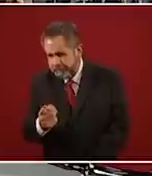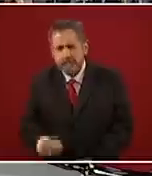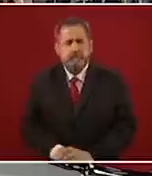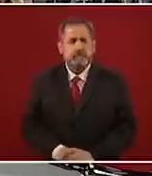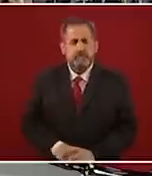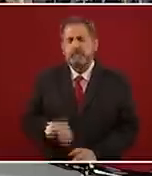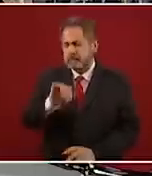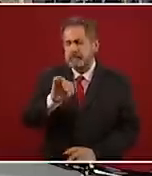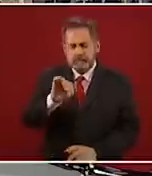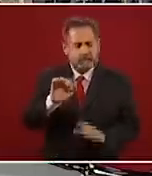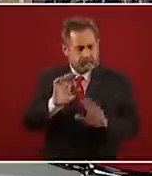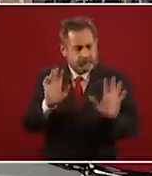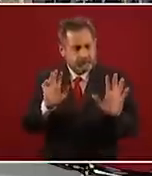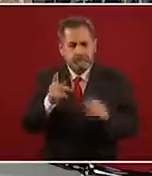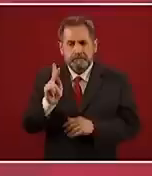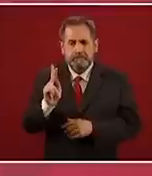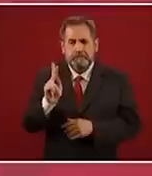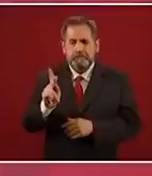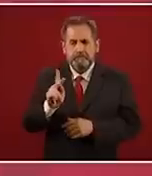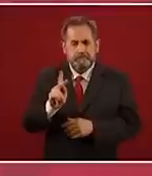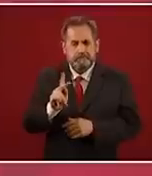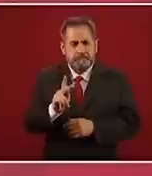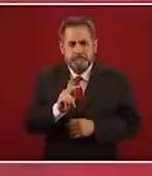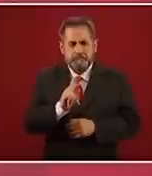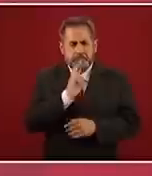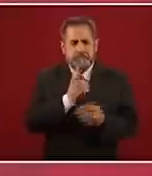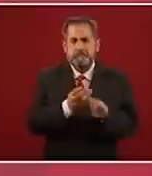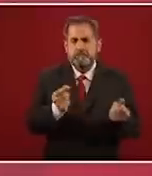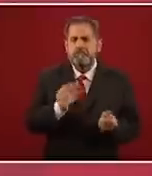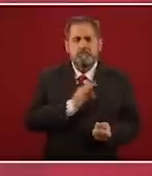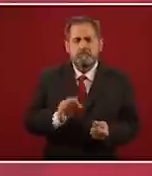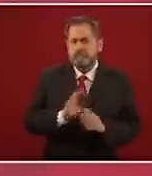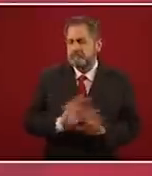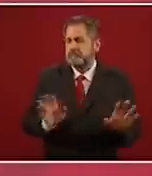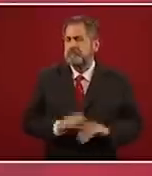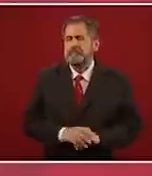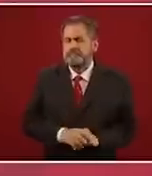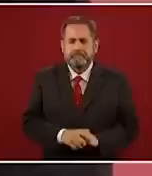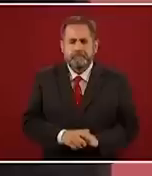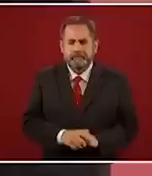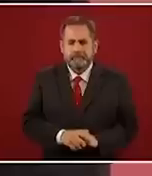Sí, pero se va a resolver porque